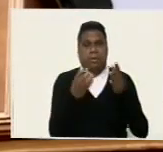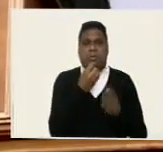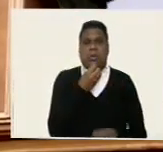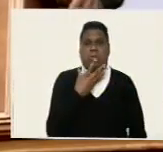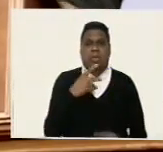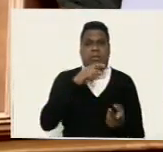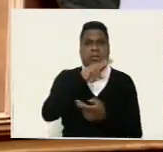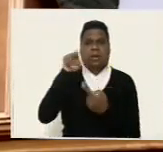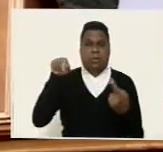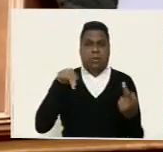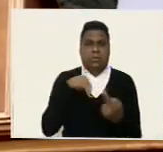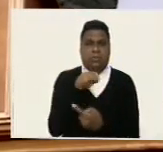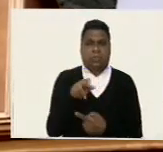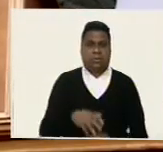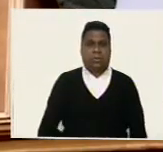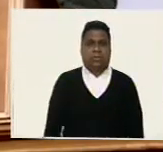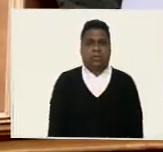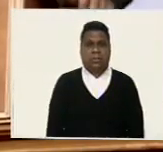de la revolución.